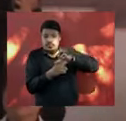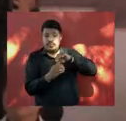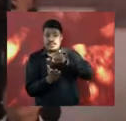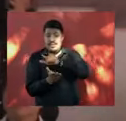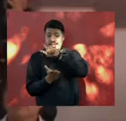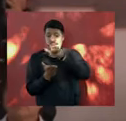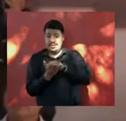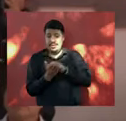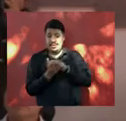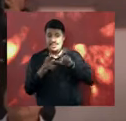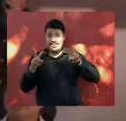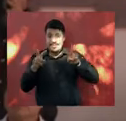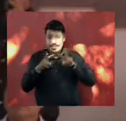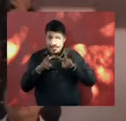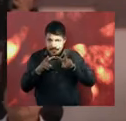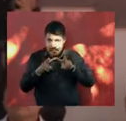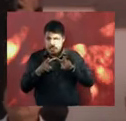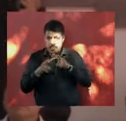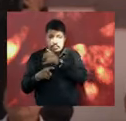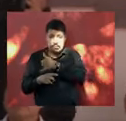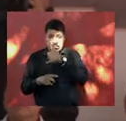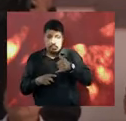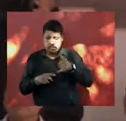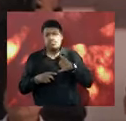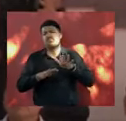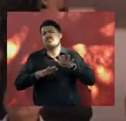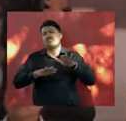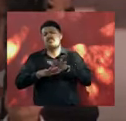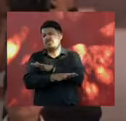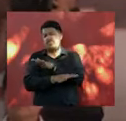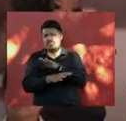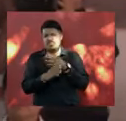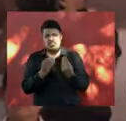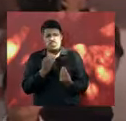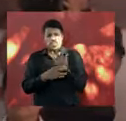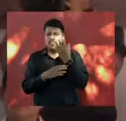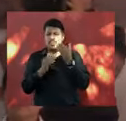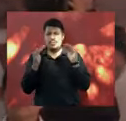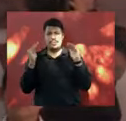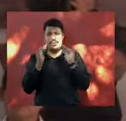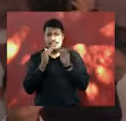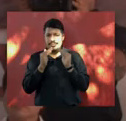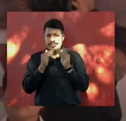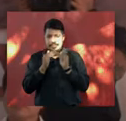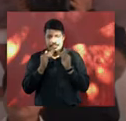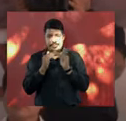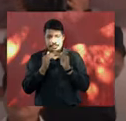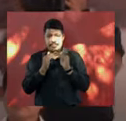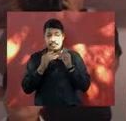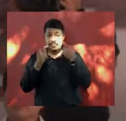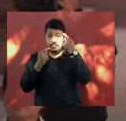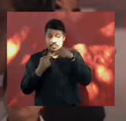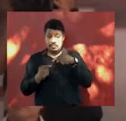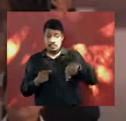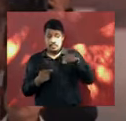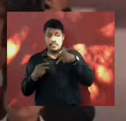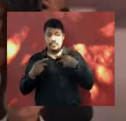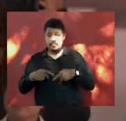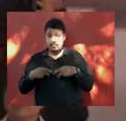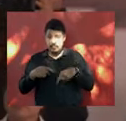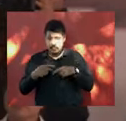Infonavit para que se puedan construir viviendas de interés social y al mismo tiempo pueda haber un programa